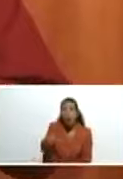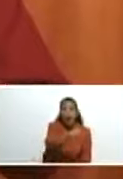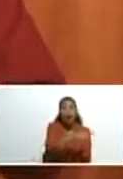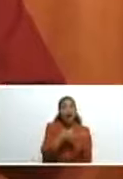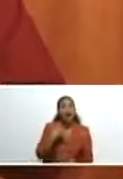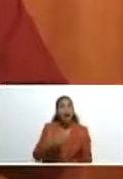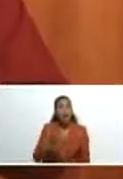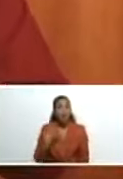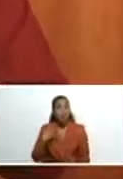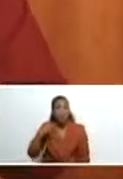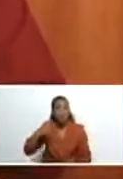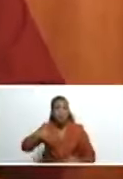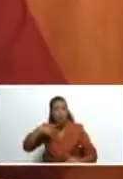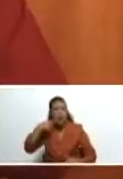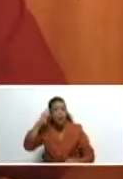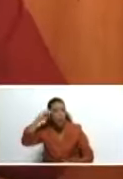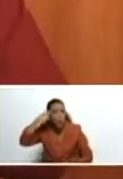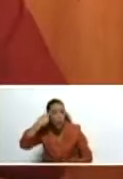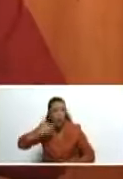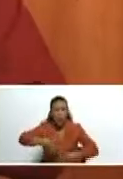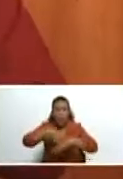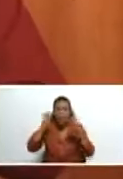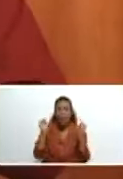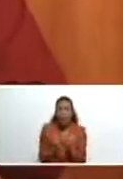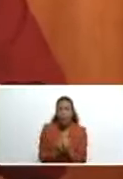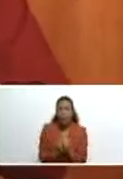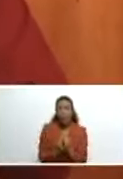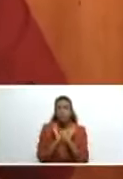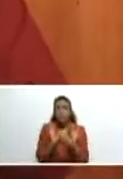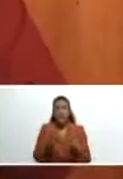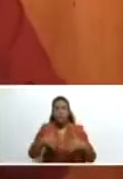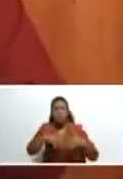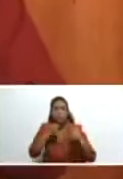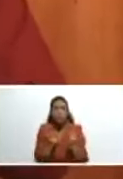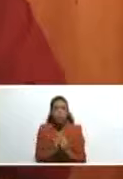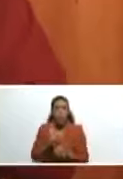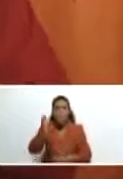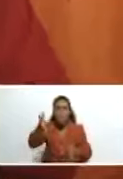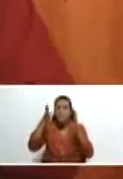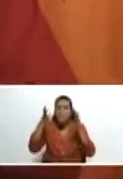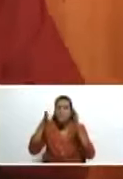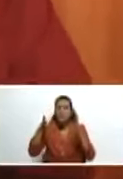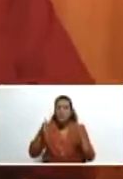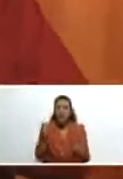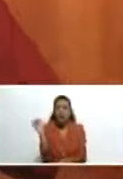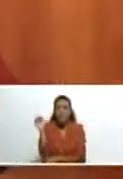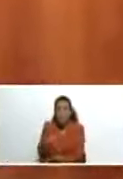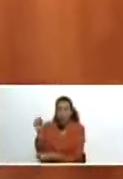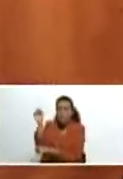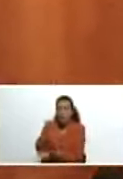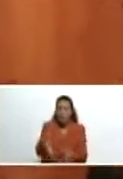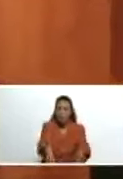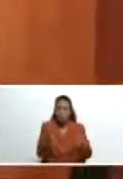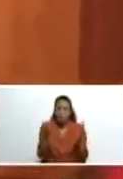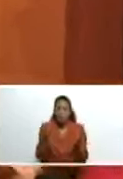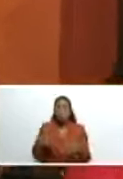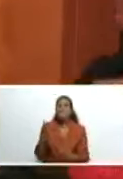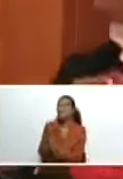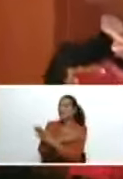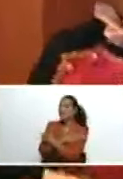vemos la vida de lucha, de resistencia, de batalla y victoria del pueblo de Venezuela. Bueno, te